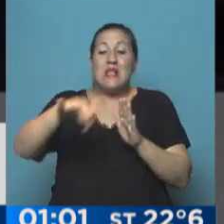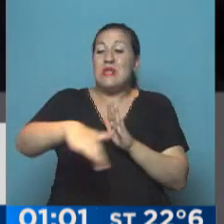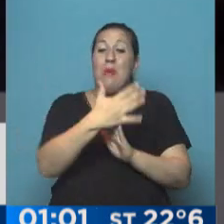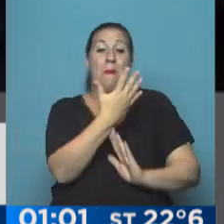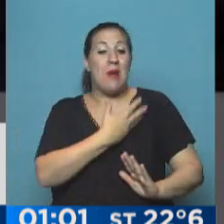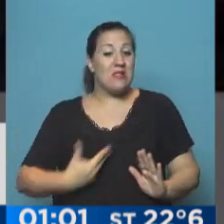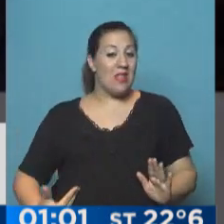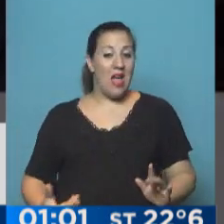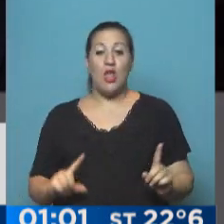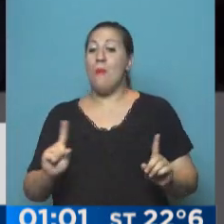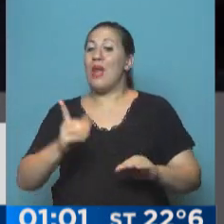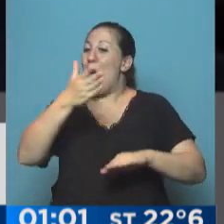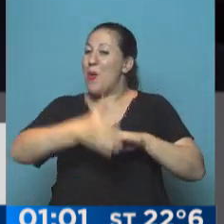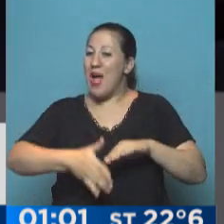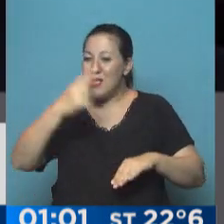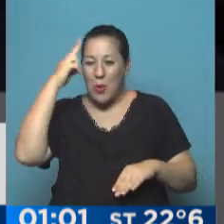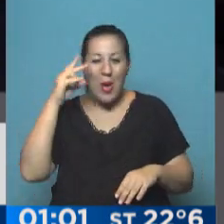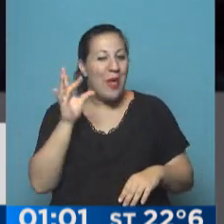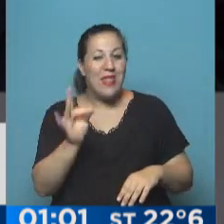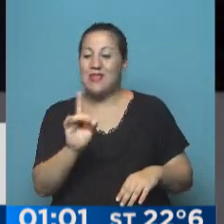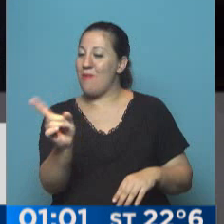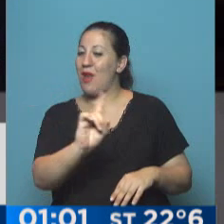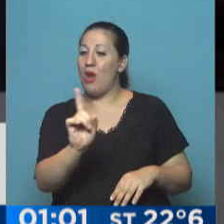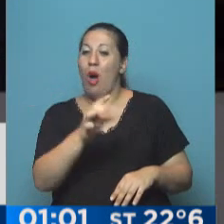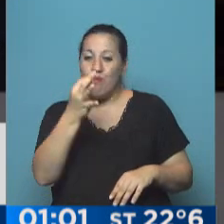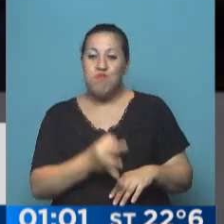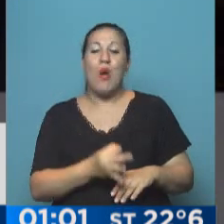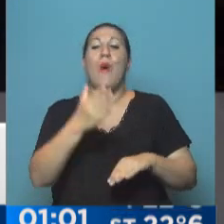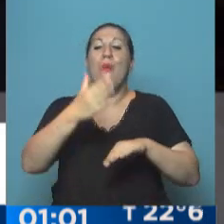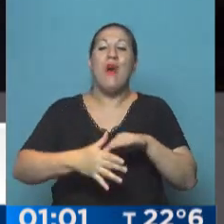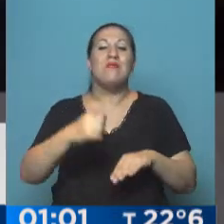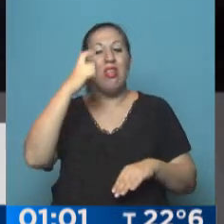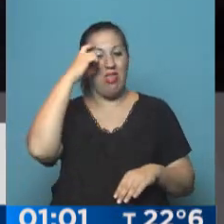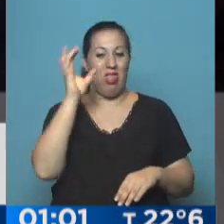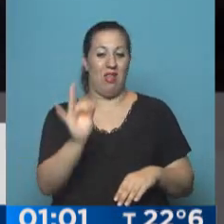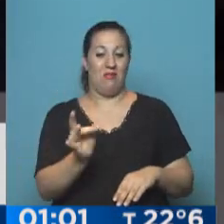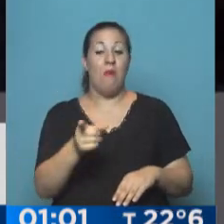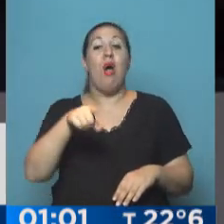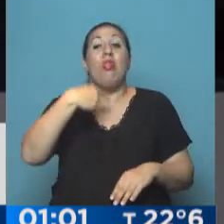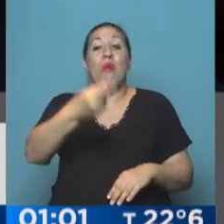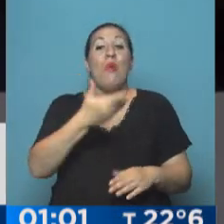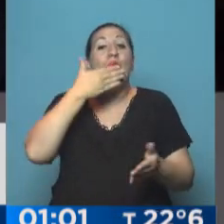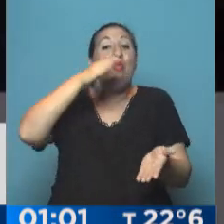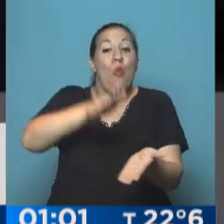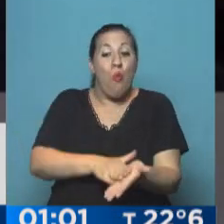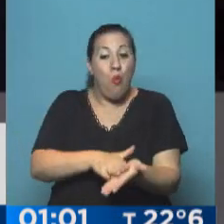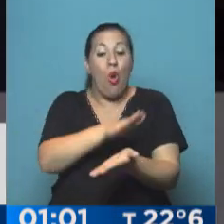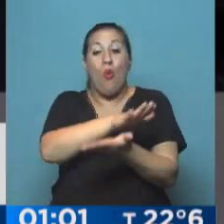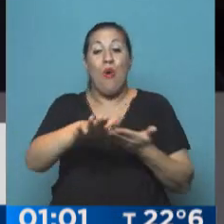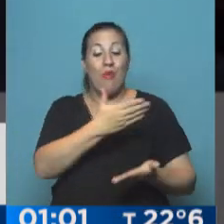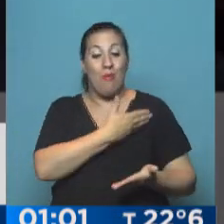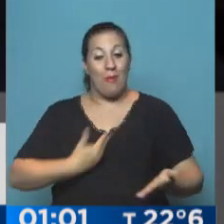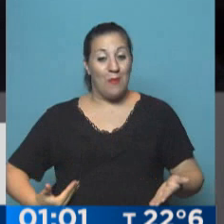anticipadamente, porque no vence el 9 de diciembre, como dicen los fallos, sino el 10 de diciembre, y cuando jure, en todos casos, el nuevo presidente